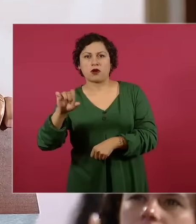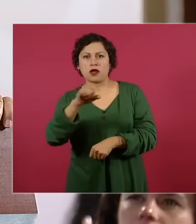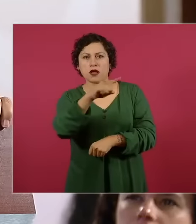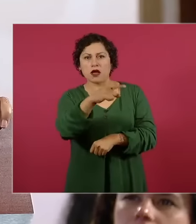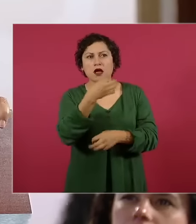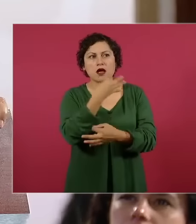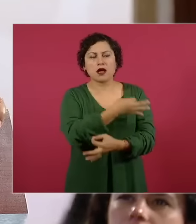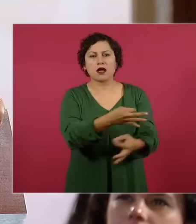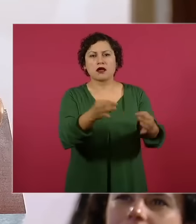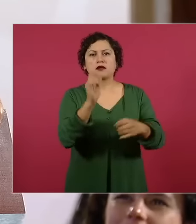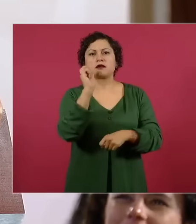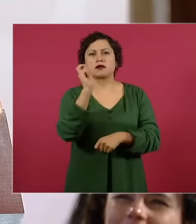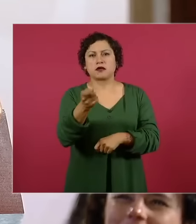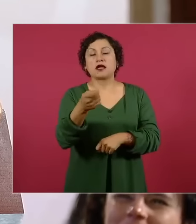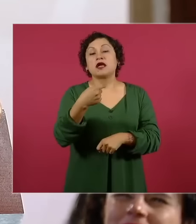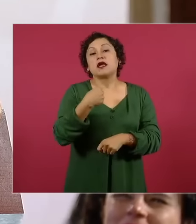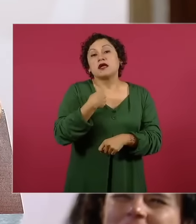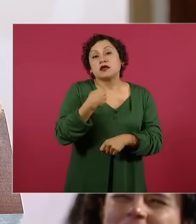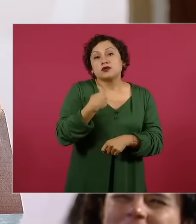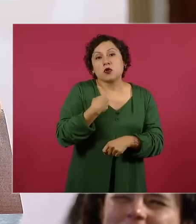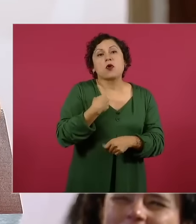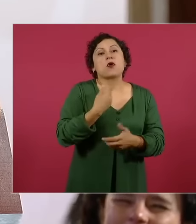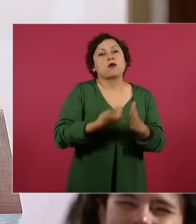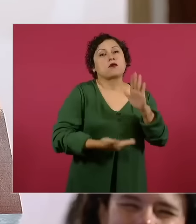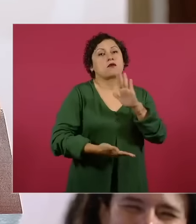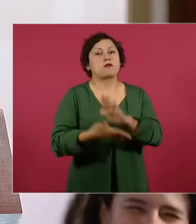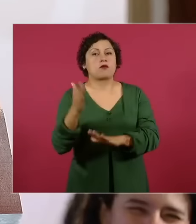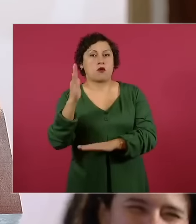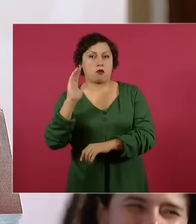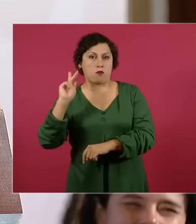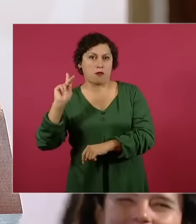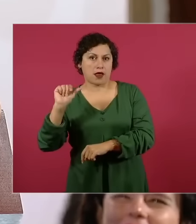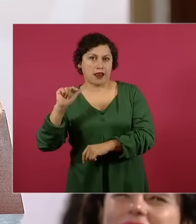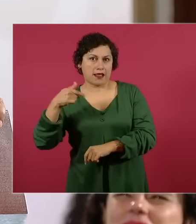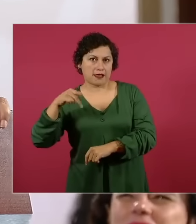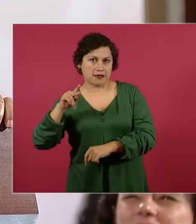mandé a hacer un hospital del ISSSTE y